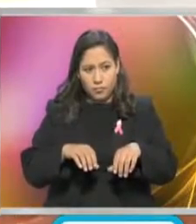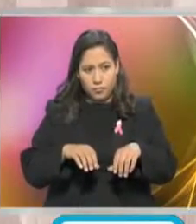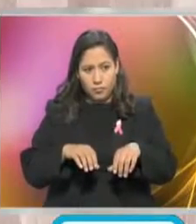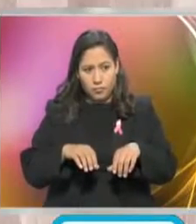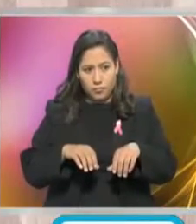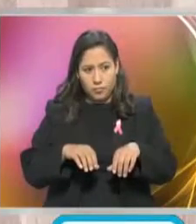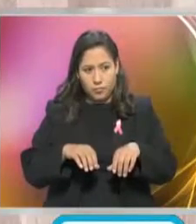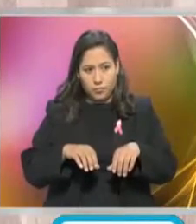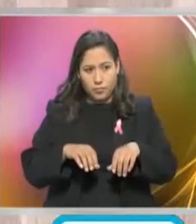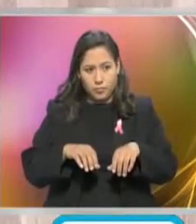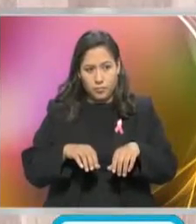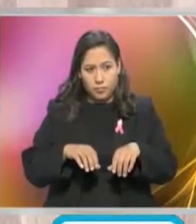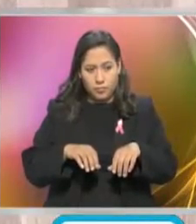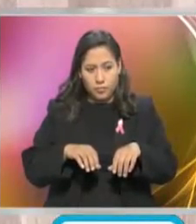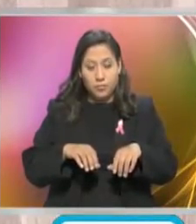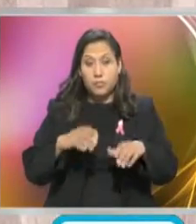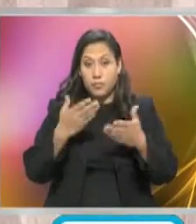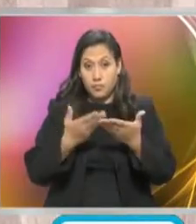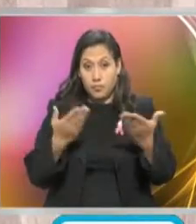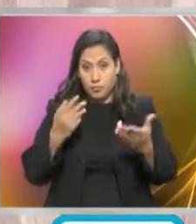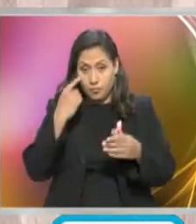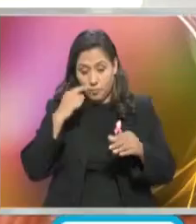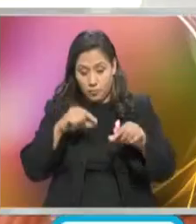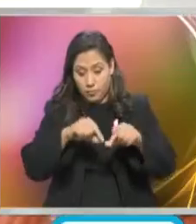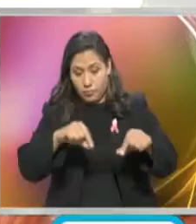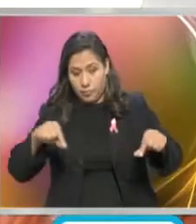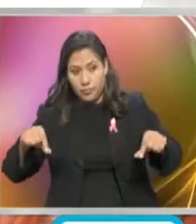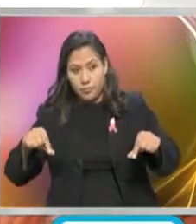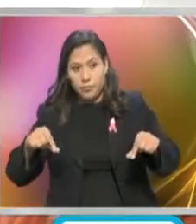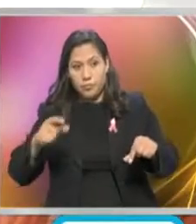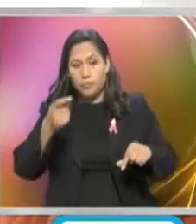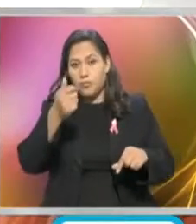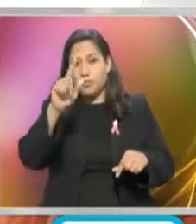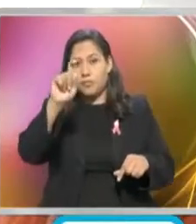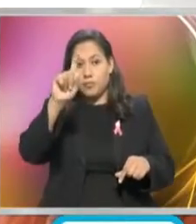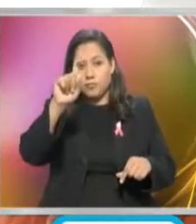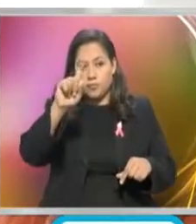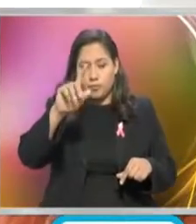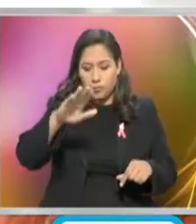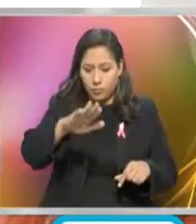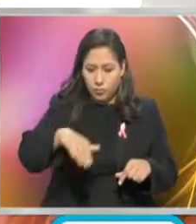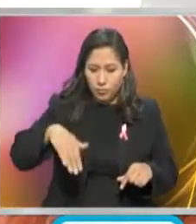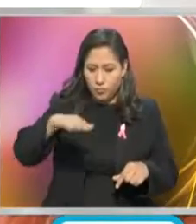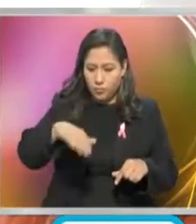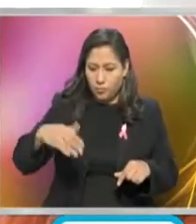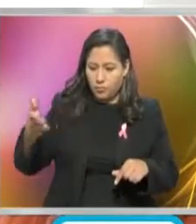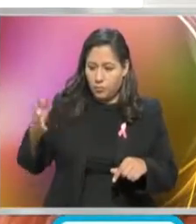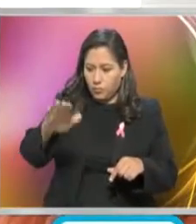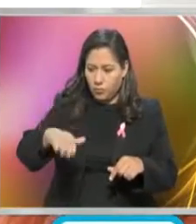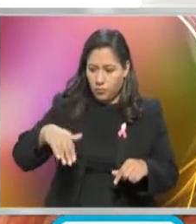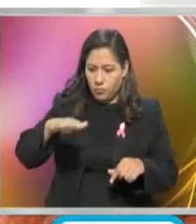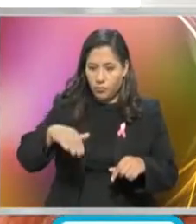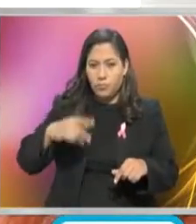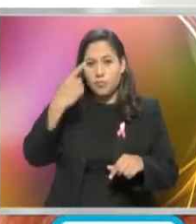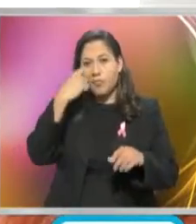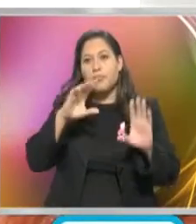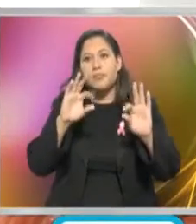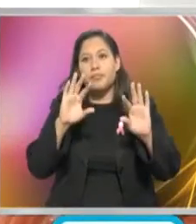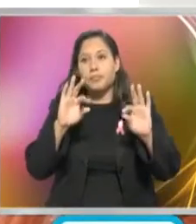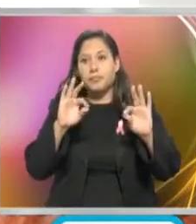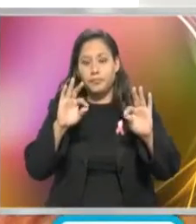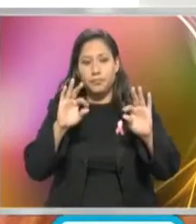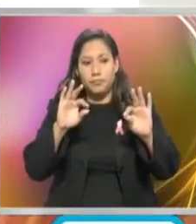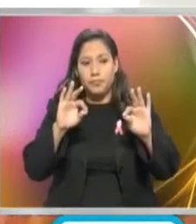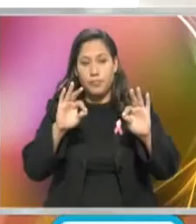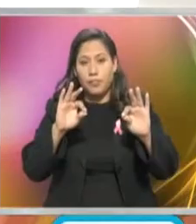Exacto. Y ahí queda. Ahí está. Y ahora lo que vamos a hacer es que esta orilla le vamos a poner un poco de agua, ¿sí? Para pegarlo. ¿Sí se está viendo